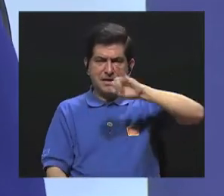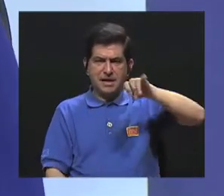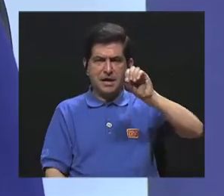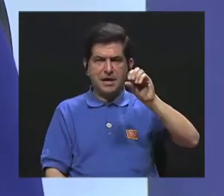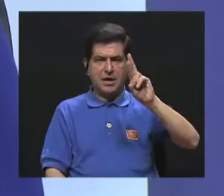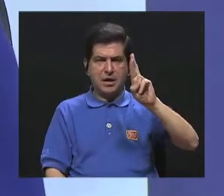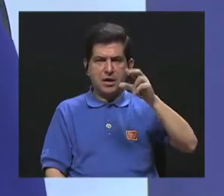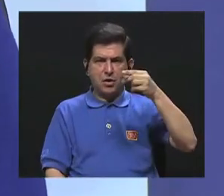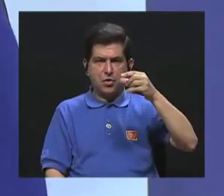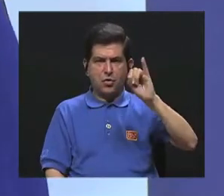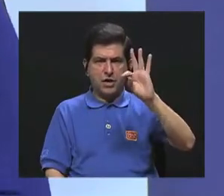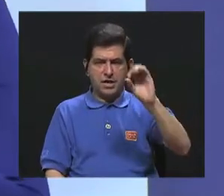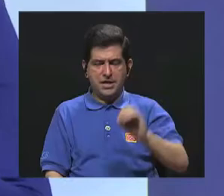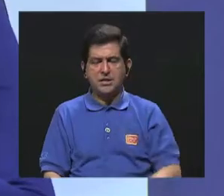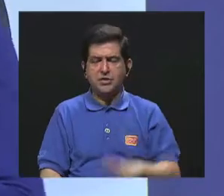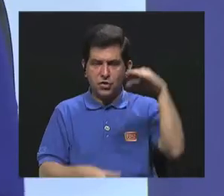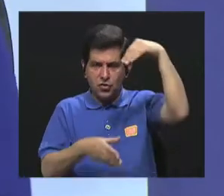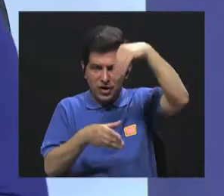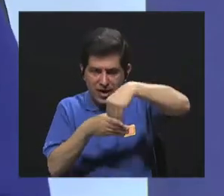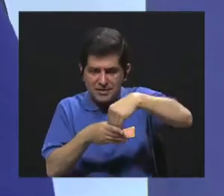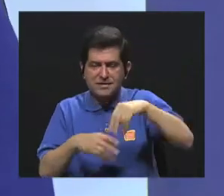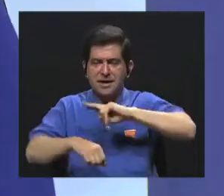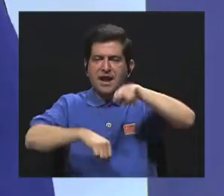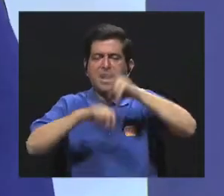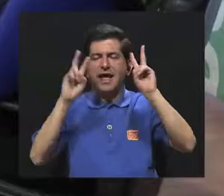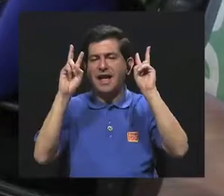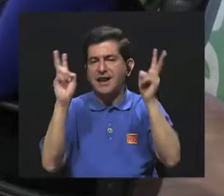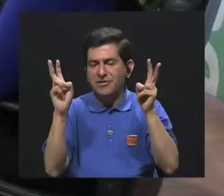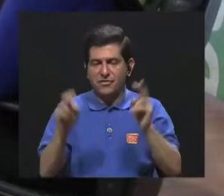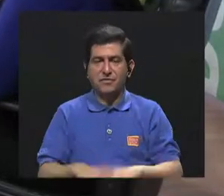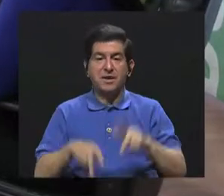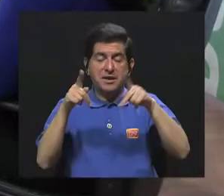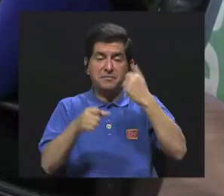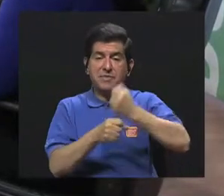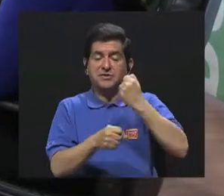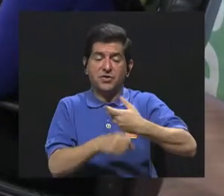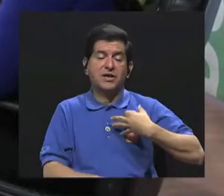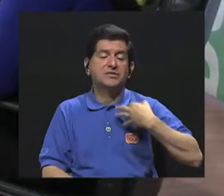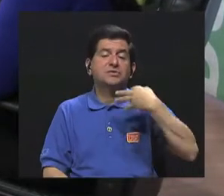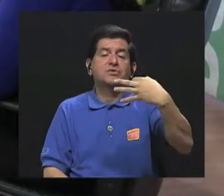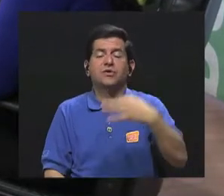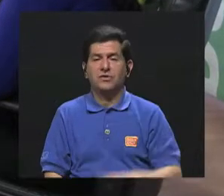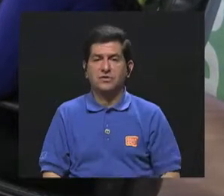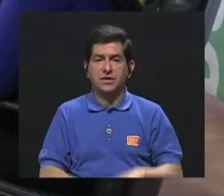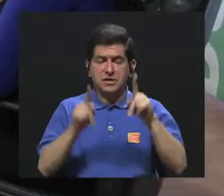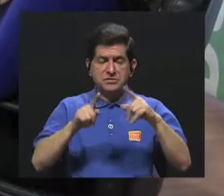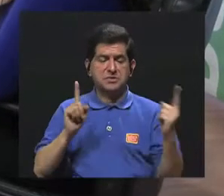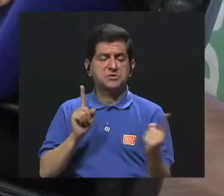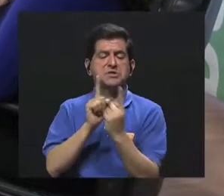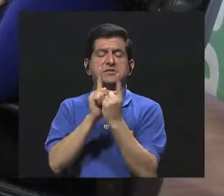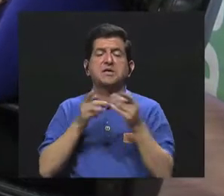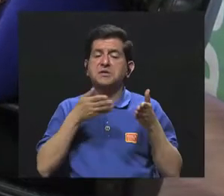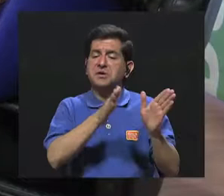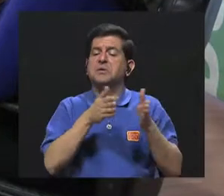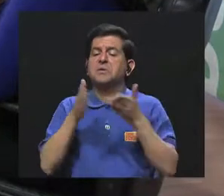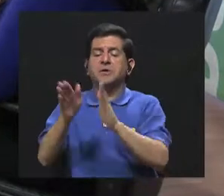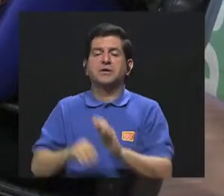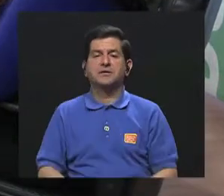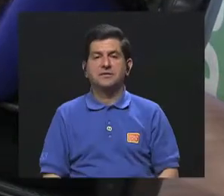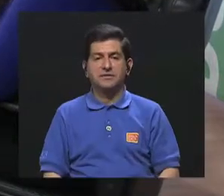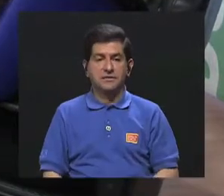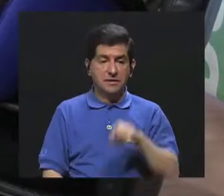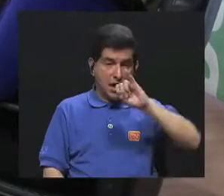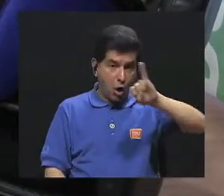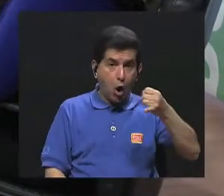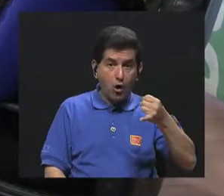de insertarse en la normalidad, insisto, de los que trabajamos día a día, de quien se topa en la calle.